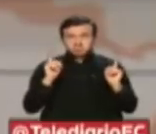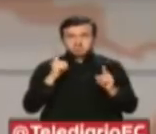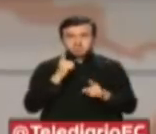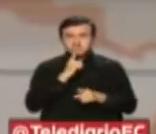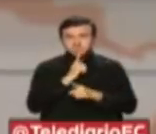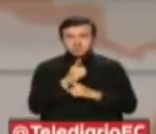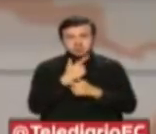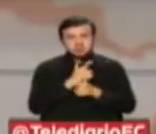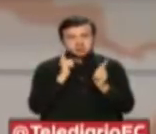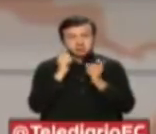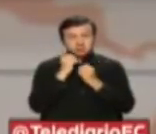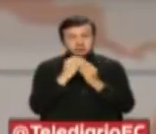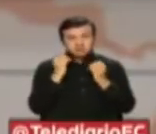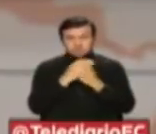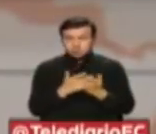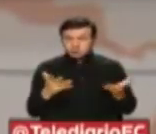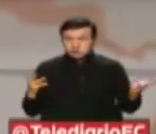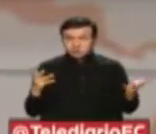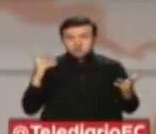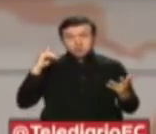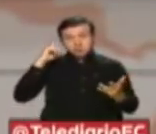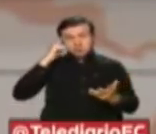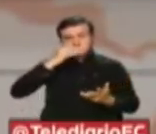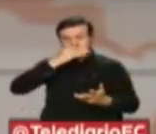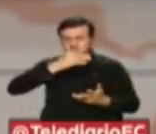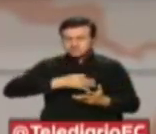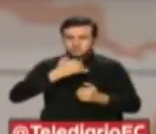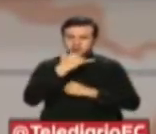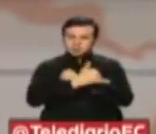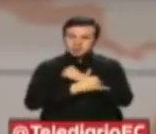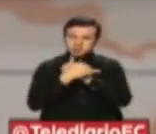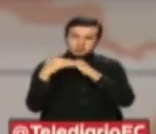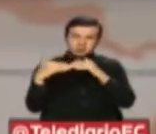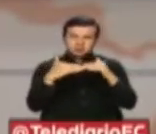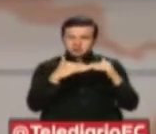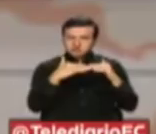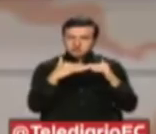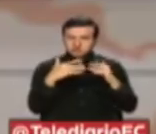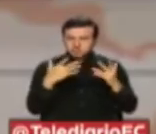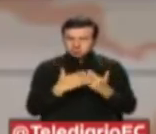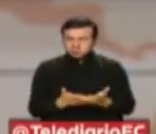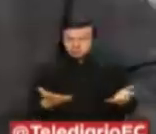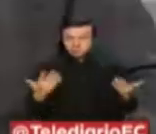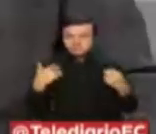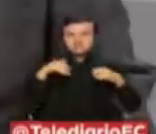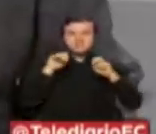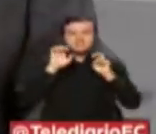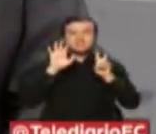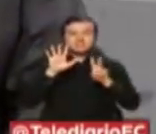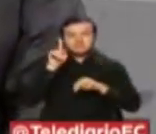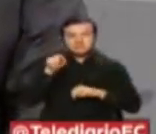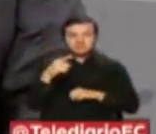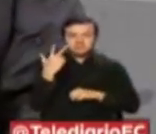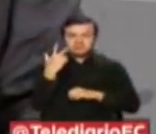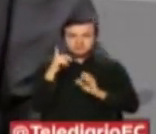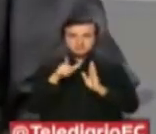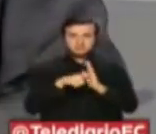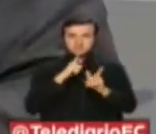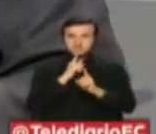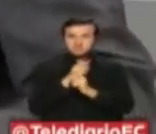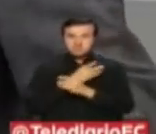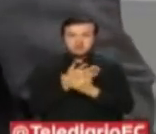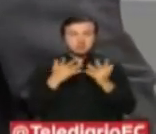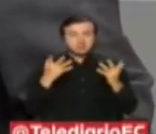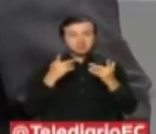en una libertad de expresión en un gobierno decente en un país con una democracia sólida 7 de la mañana 13 minutos para concluir